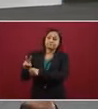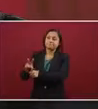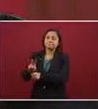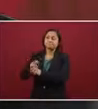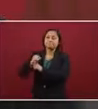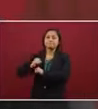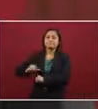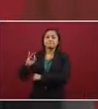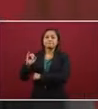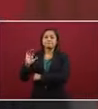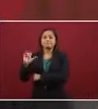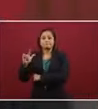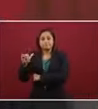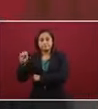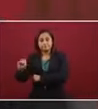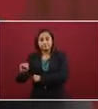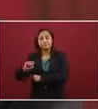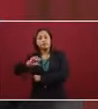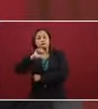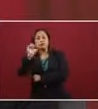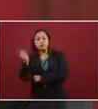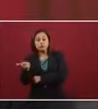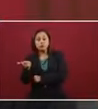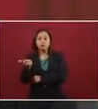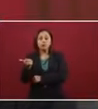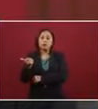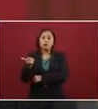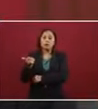fiscales anticorrupción, una burla.